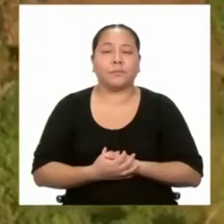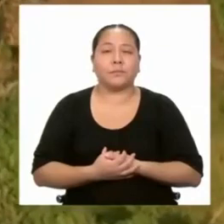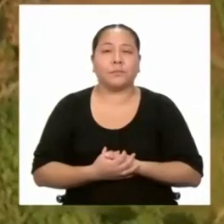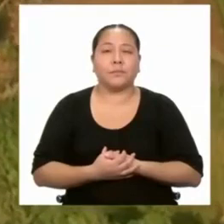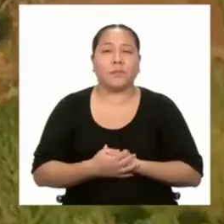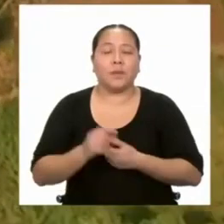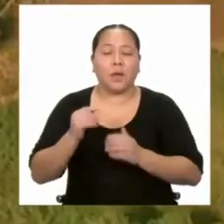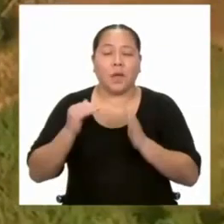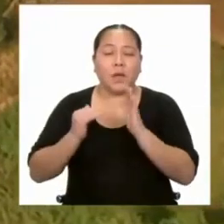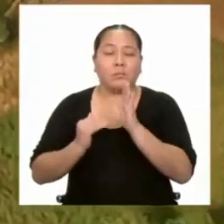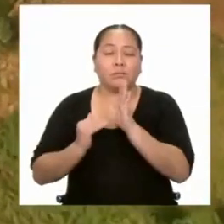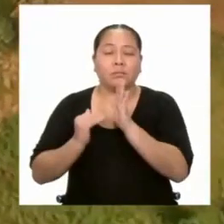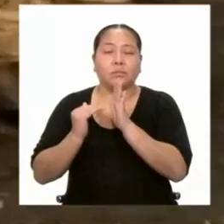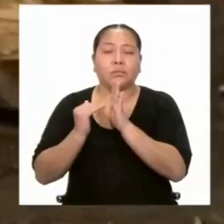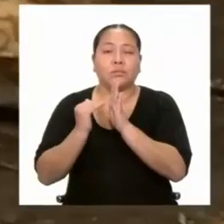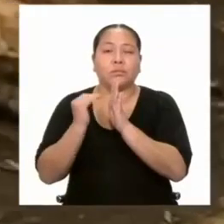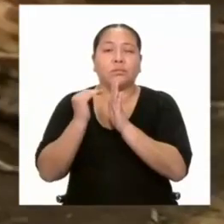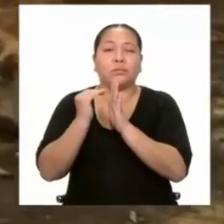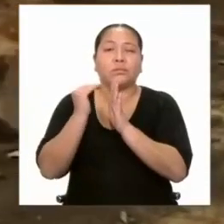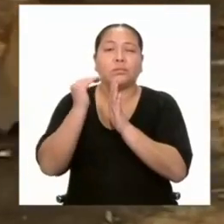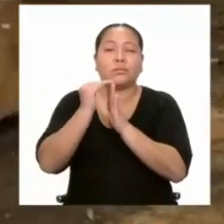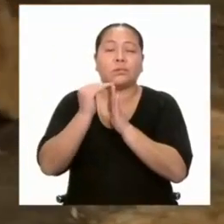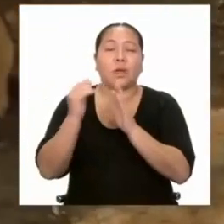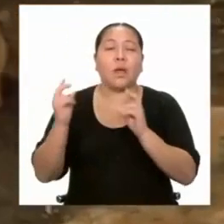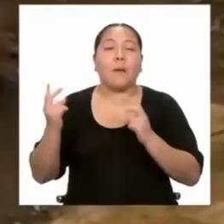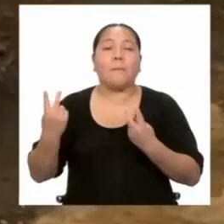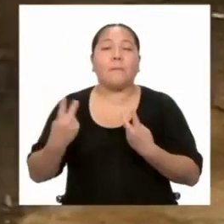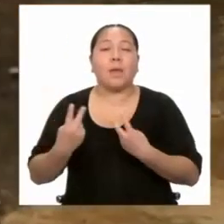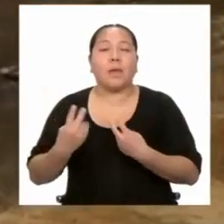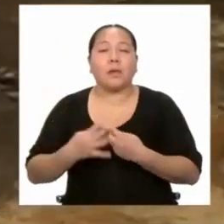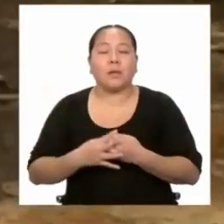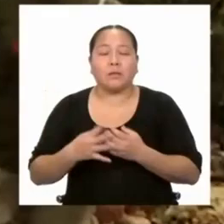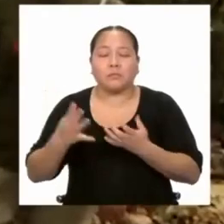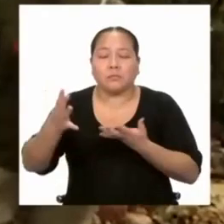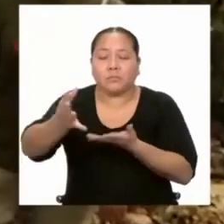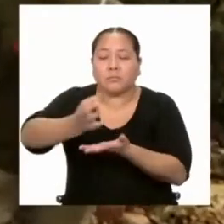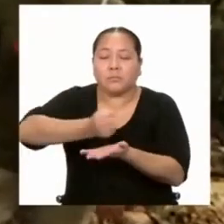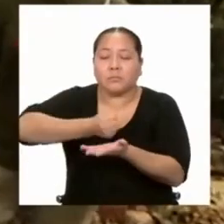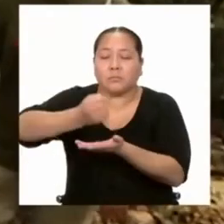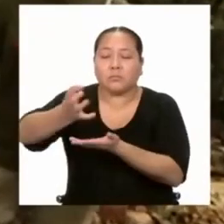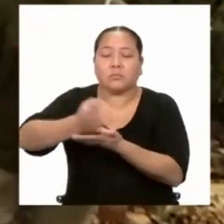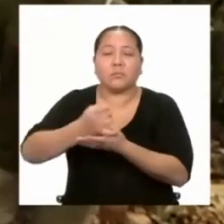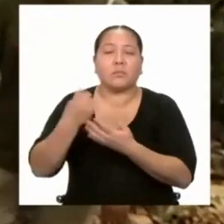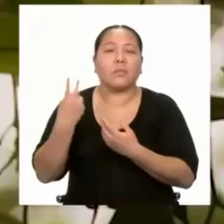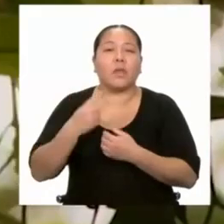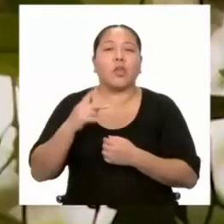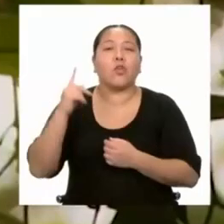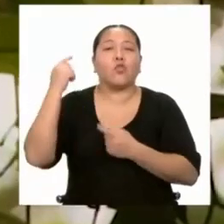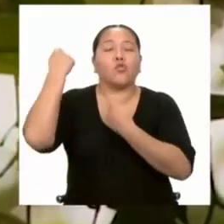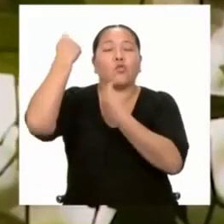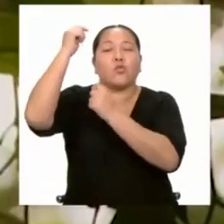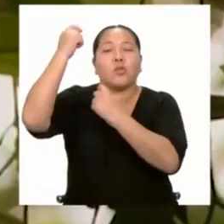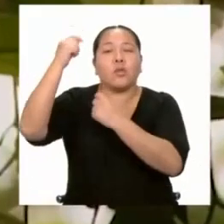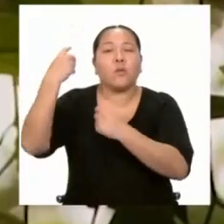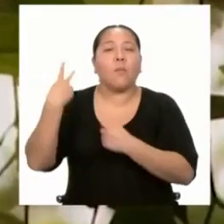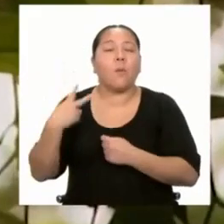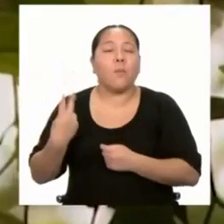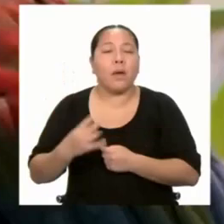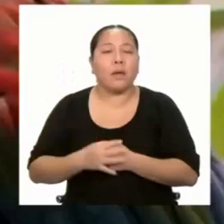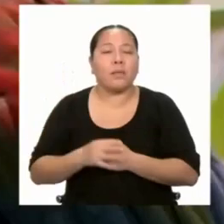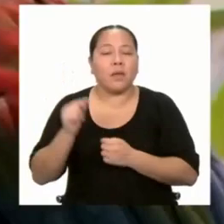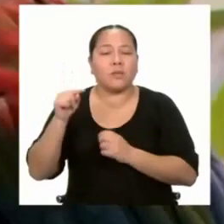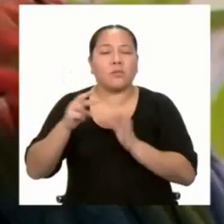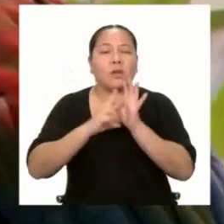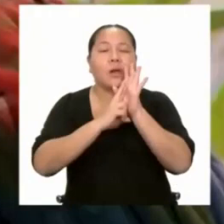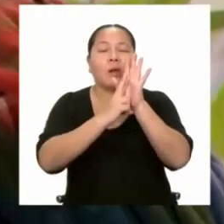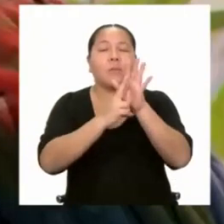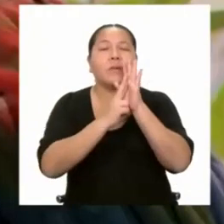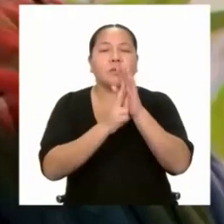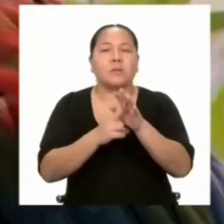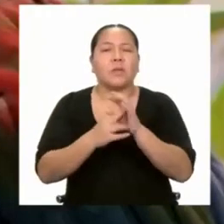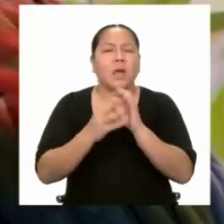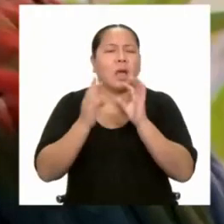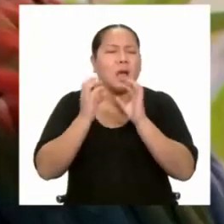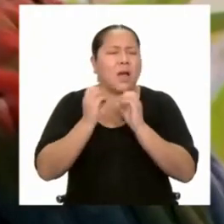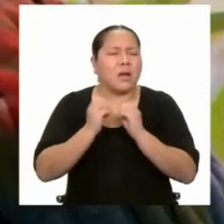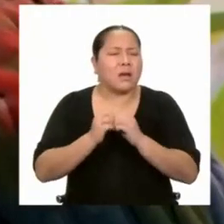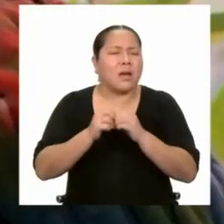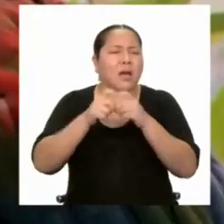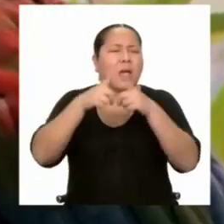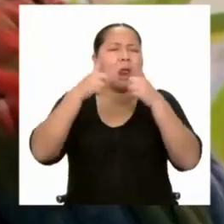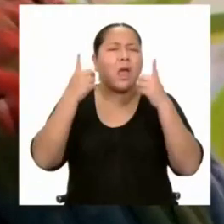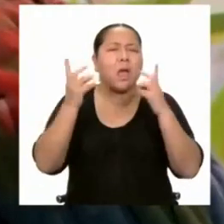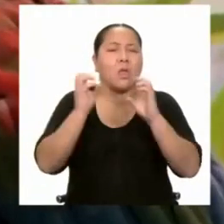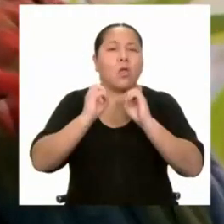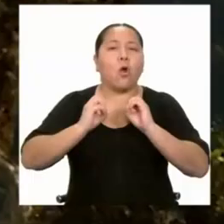El crecimiento verde, la extracción verde y el turismo verde representan grandes oportunidades económicas para el